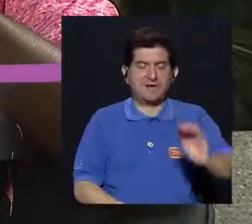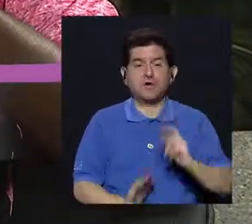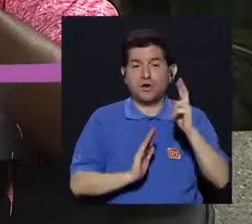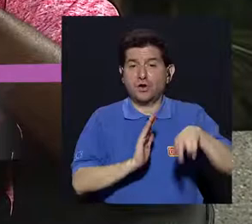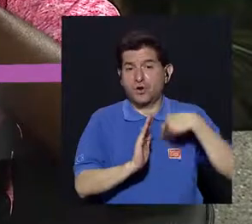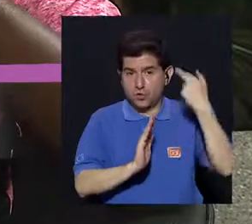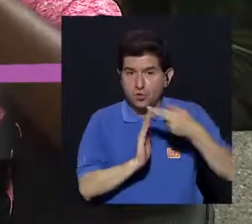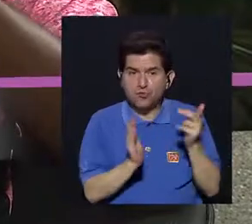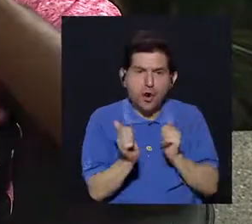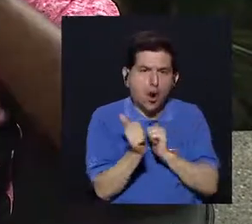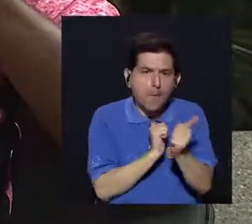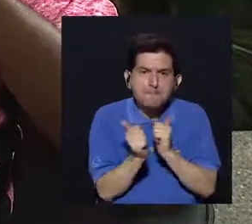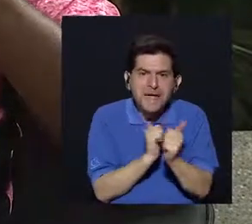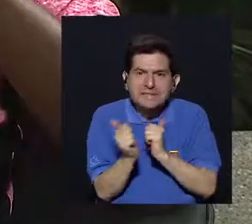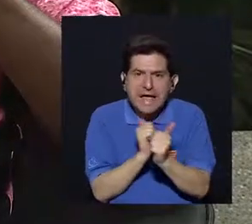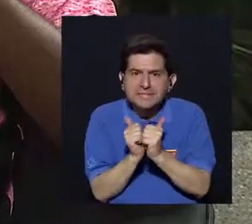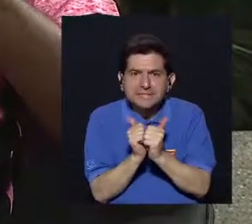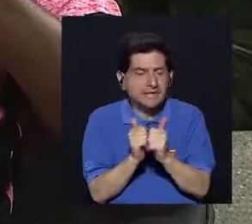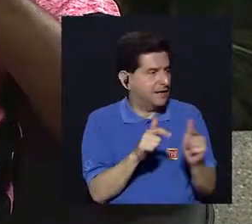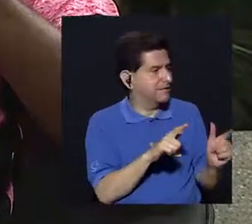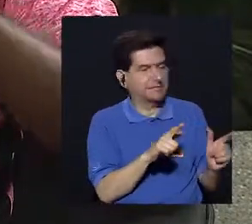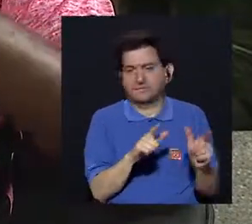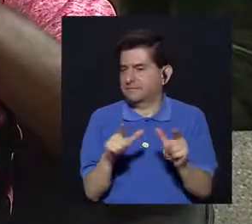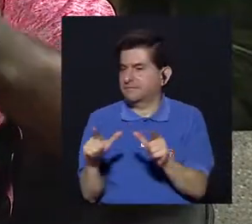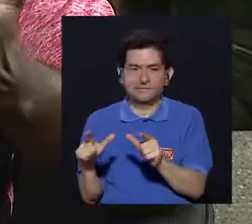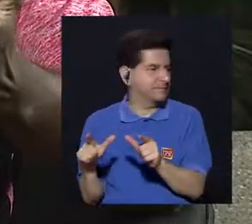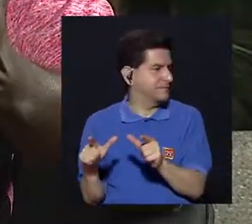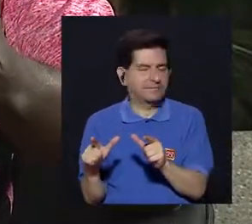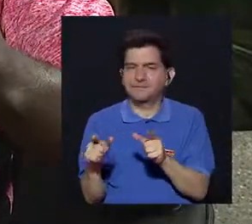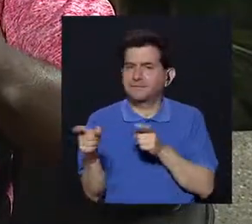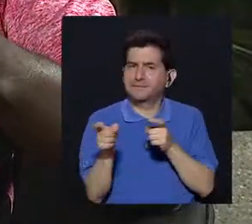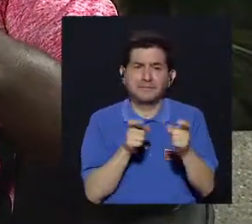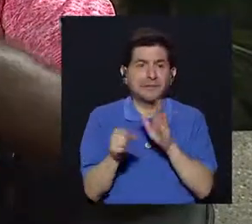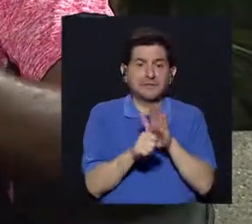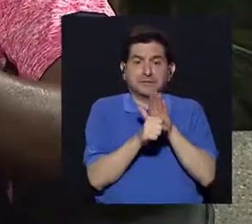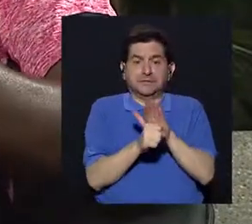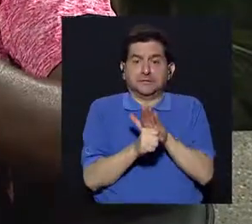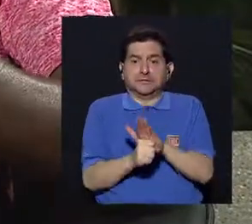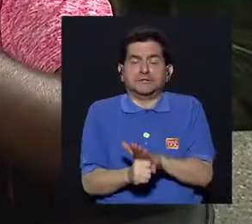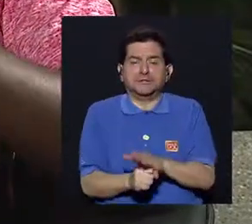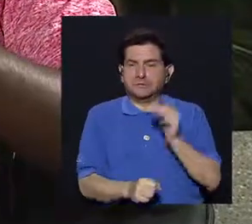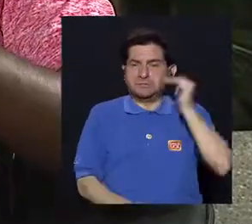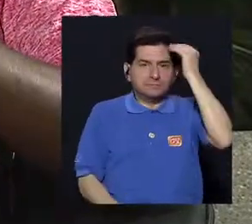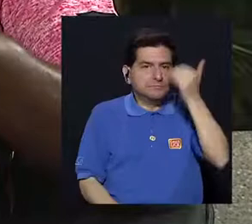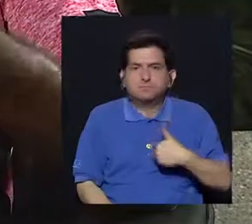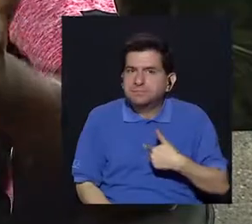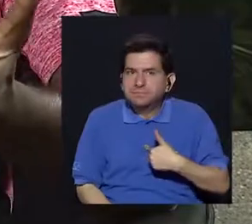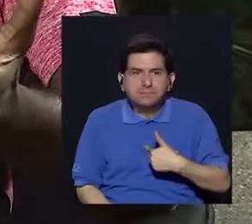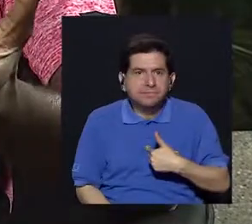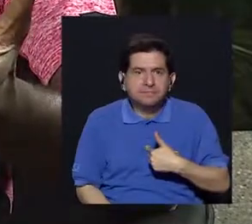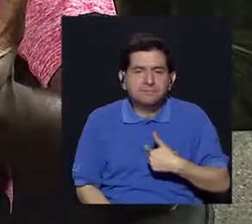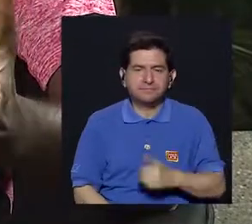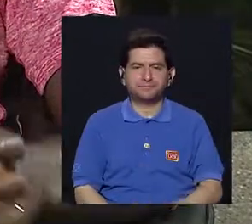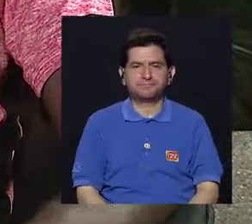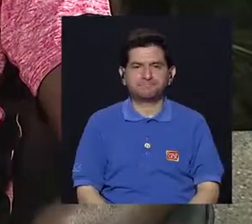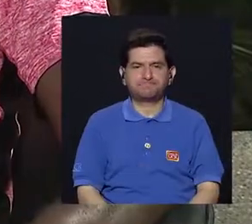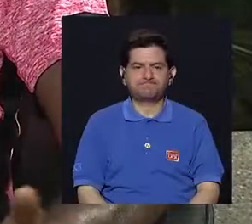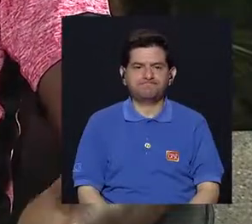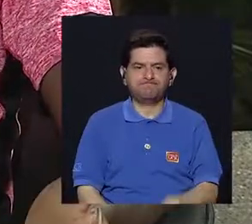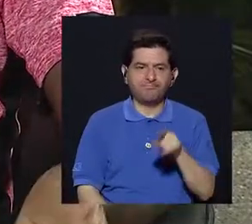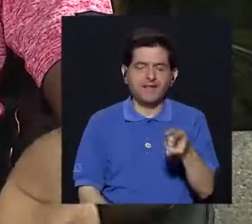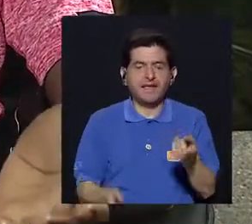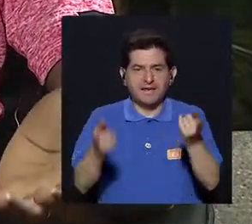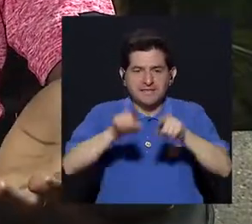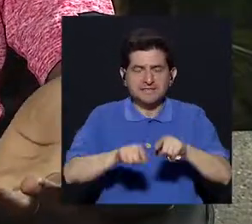los niños en ese rol, en esa competitiva, y no están listos para manejar esa presión, no están maduros.